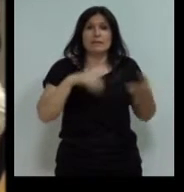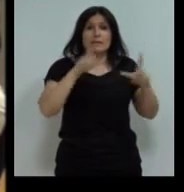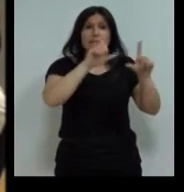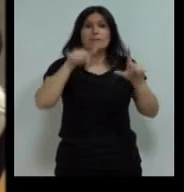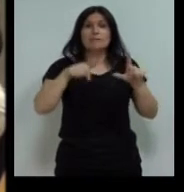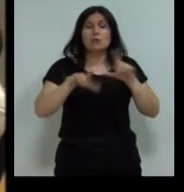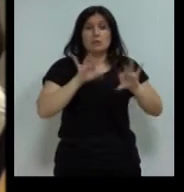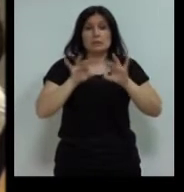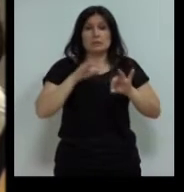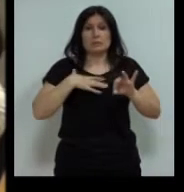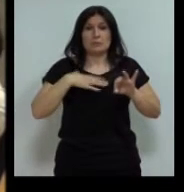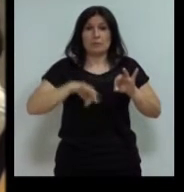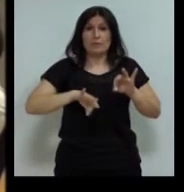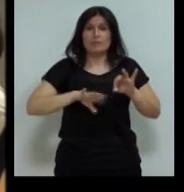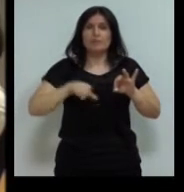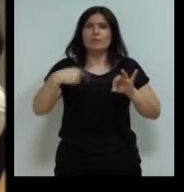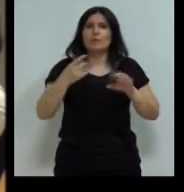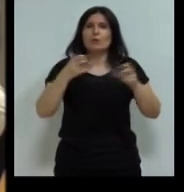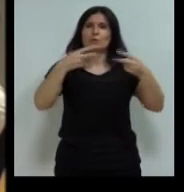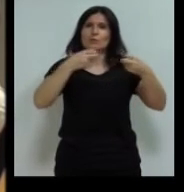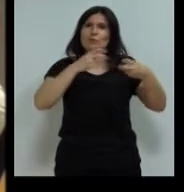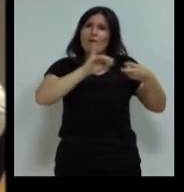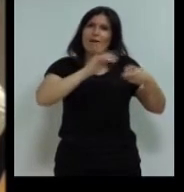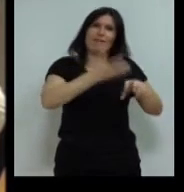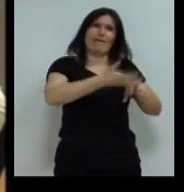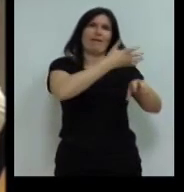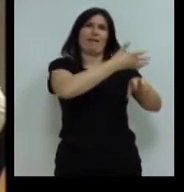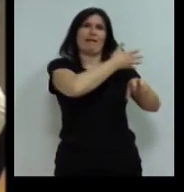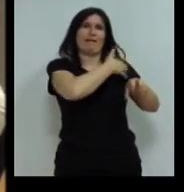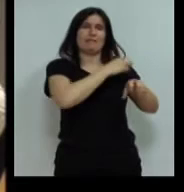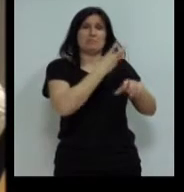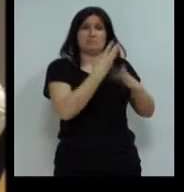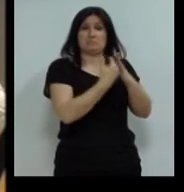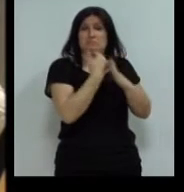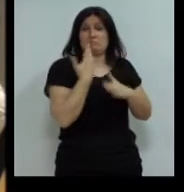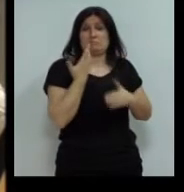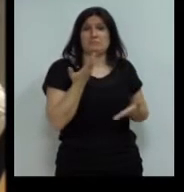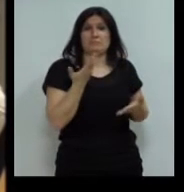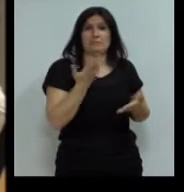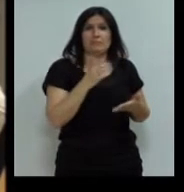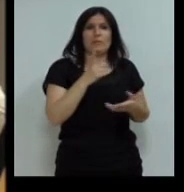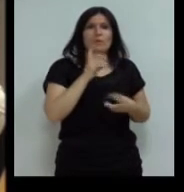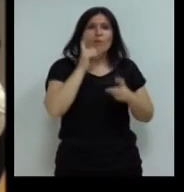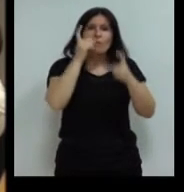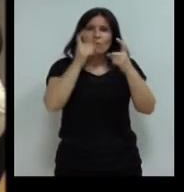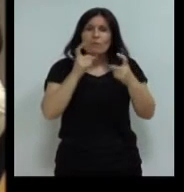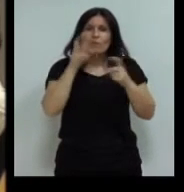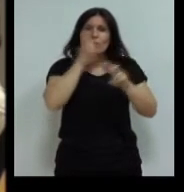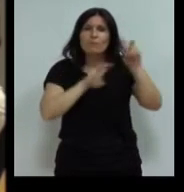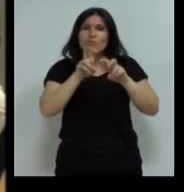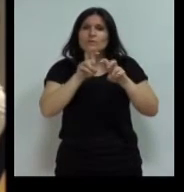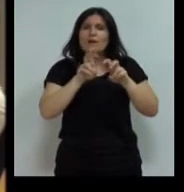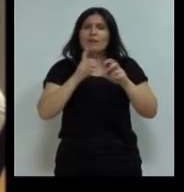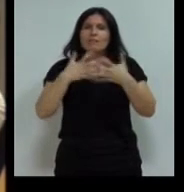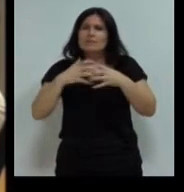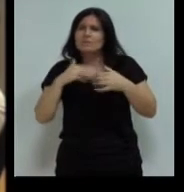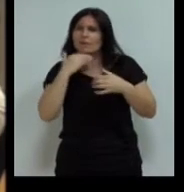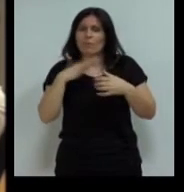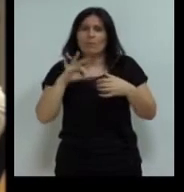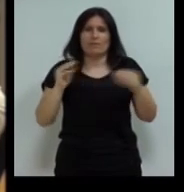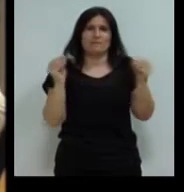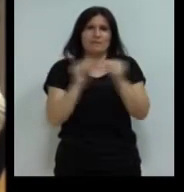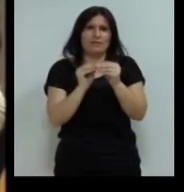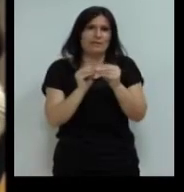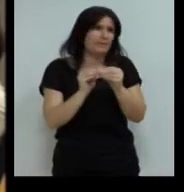a la carta y tenemos los subtítulos emitidos de hace 3 días, buscar un mecanismo que los sincronice. Y de hecho